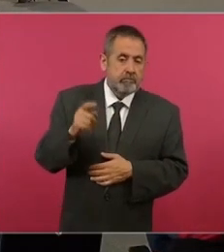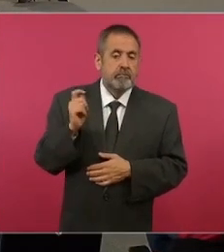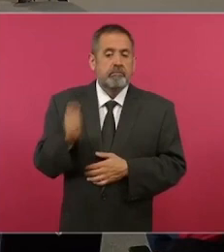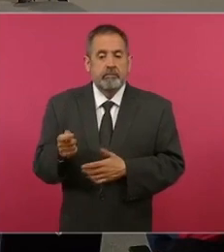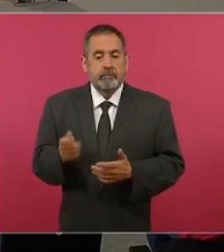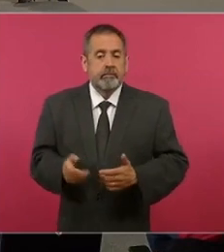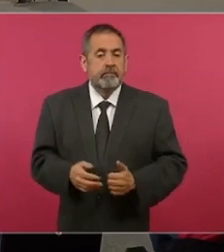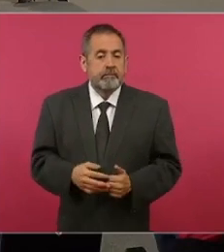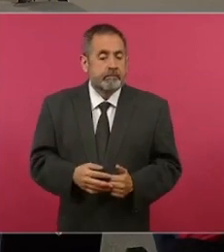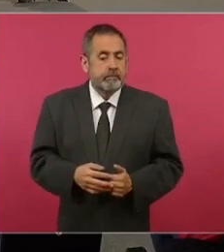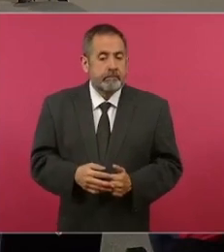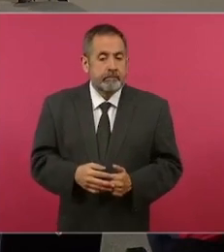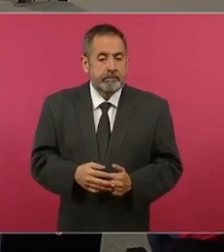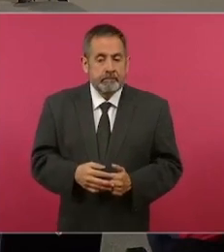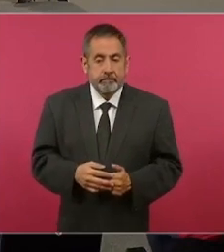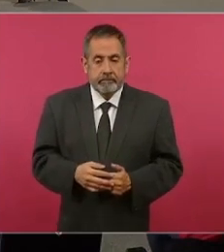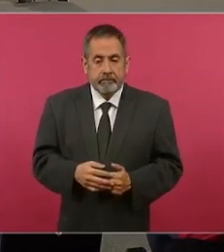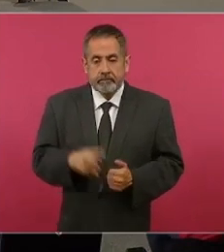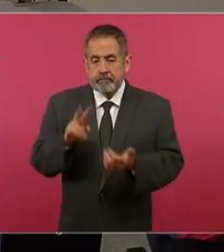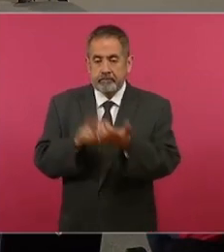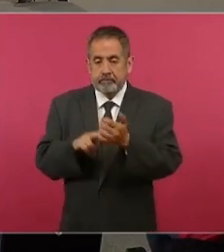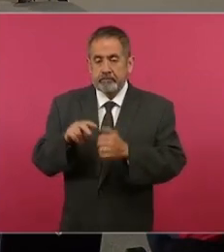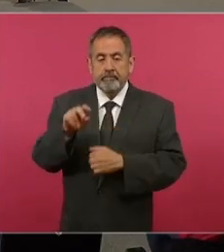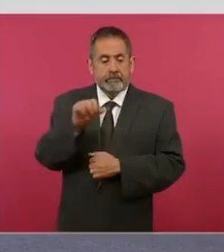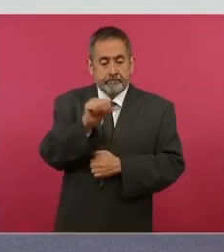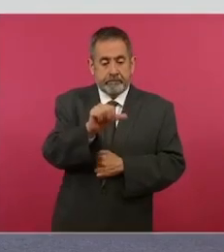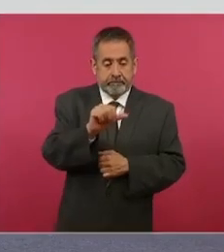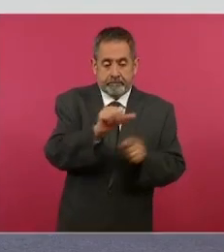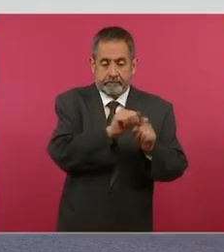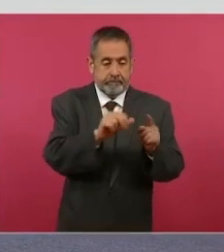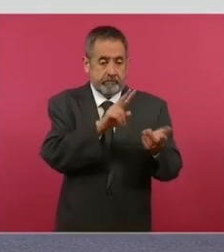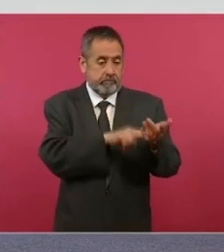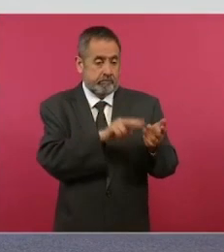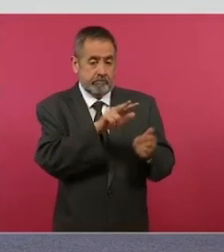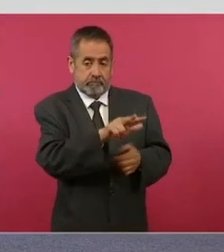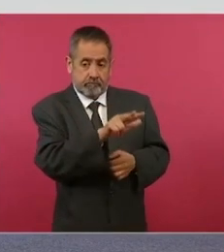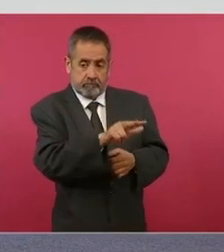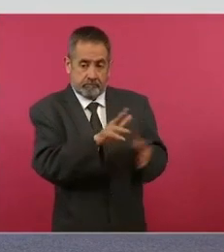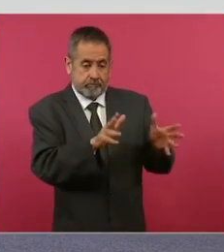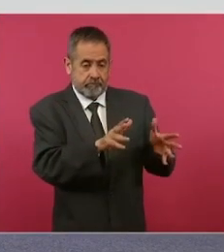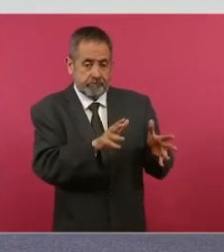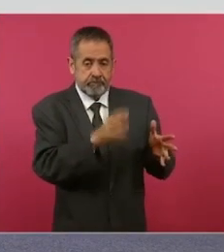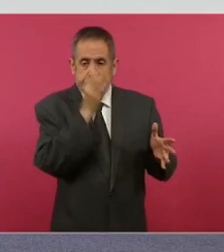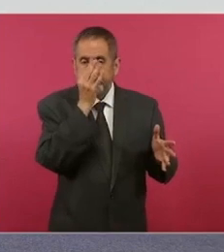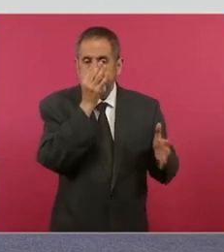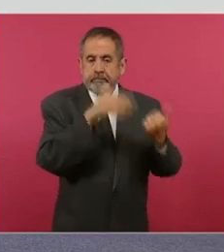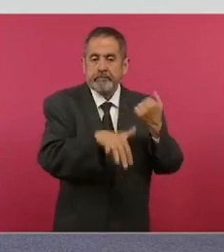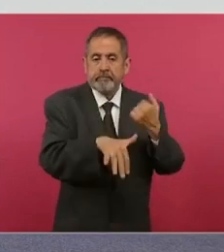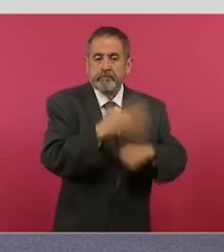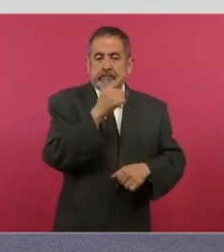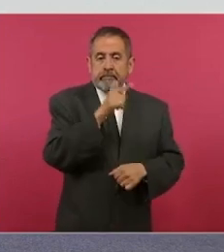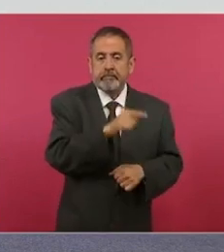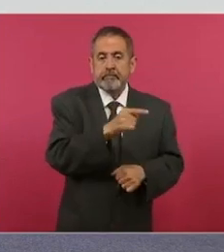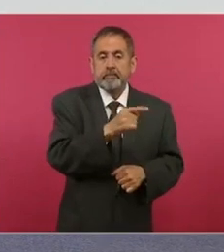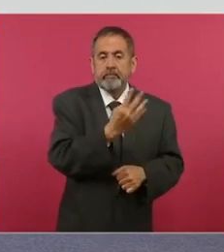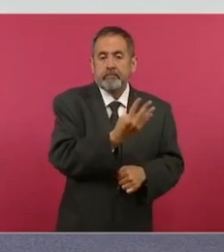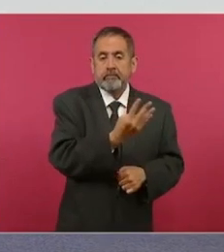mientras que de 2016 a 2018 fue de 15.4%.